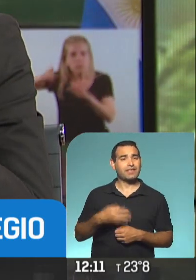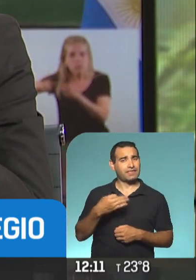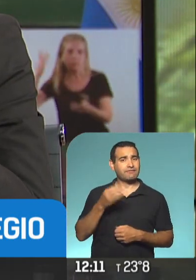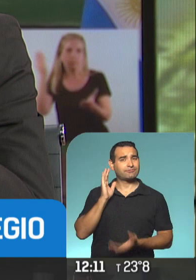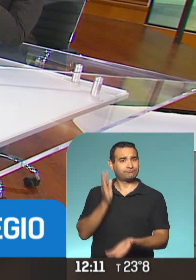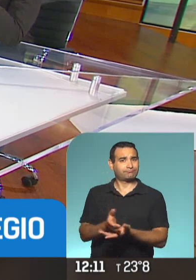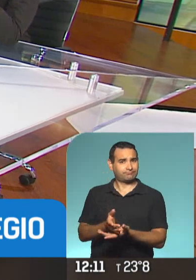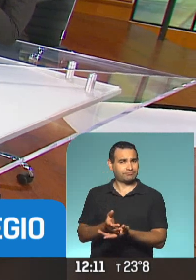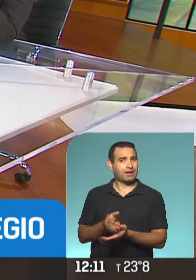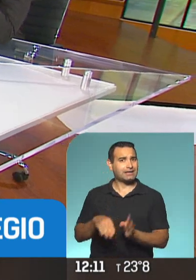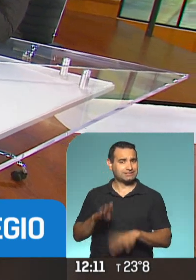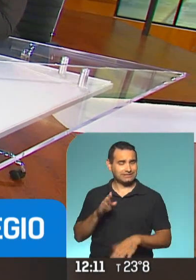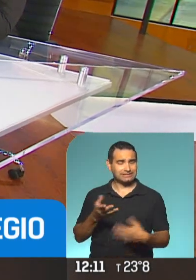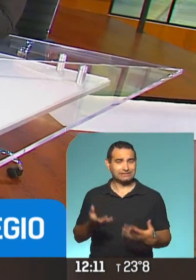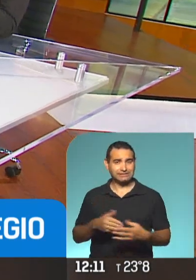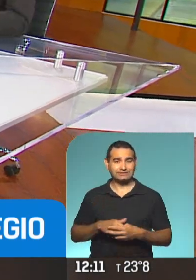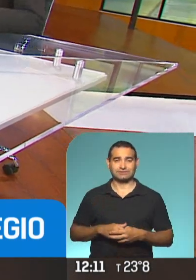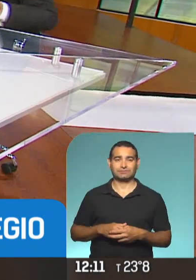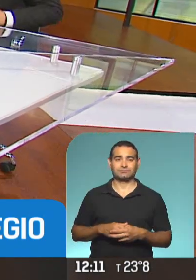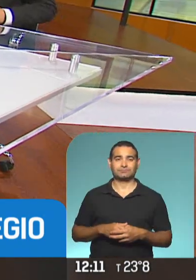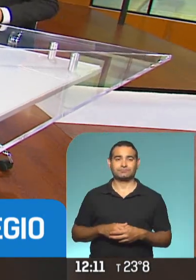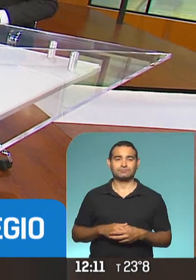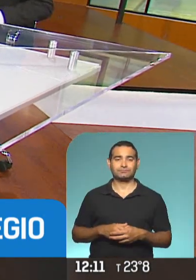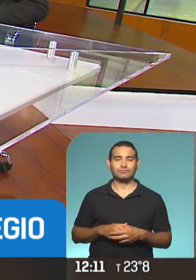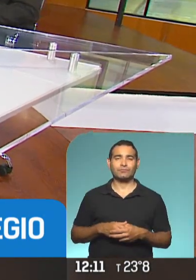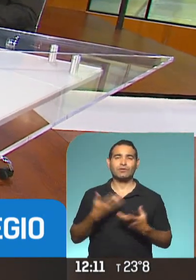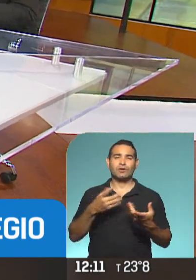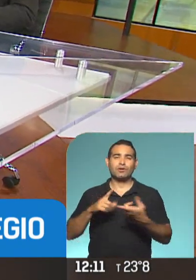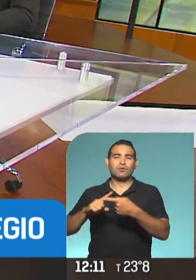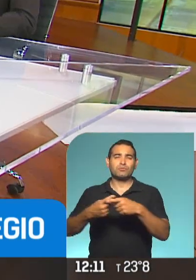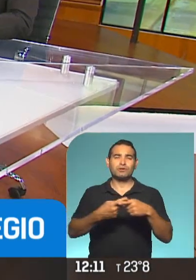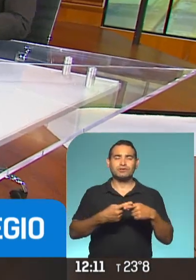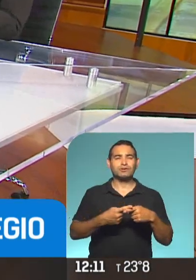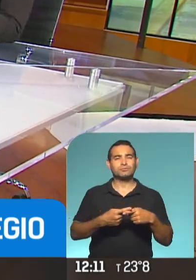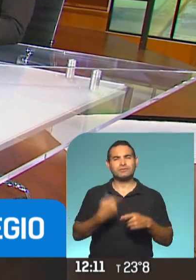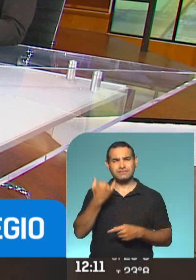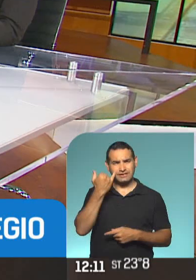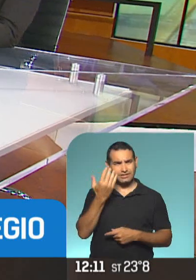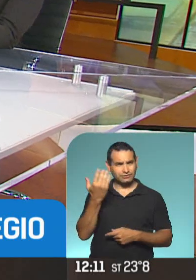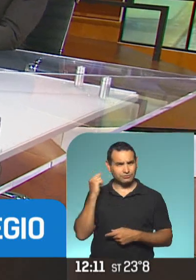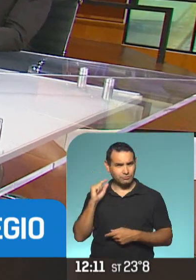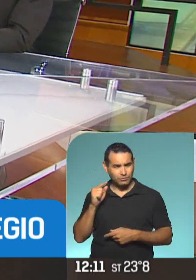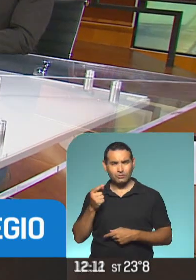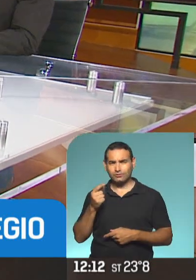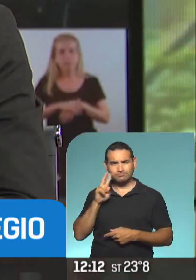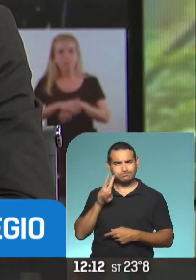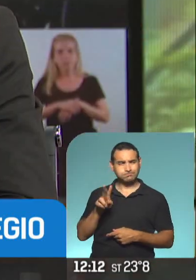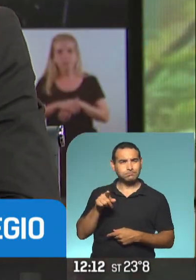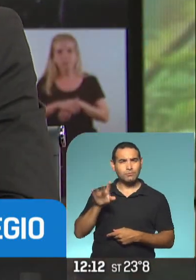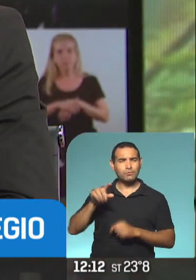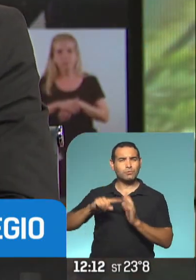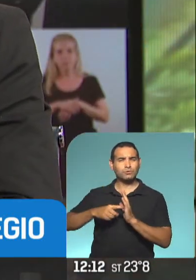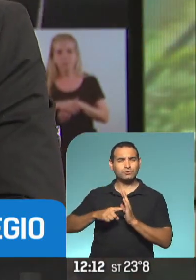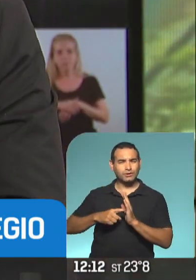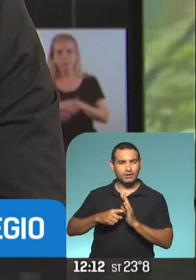Con una clase política que, digamos, no está en el pedestal, además. No, la clase política, esto lo medimos hace poco, por lo menos en la provincia de Buenos Aires. Preguntamos,